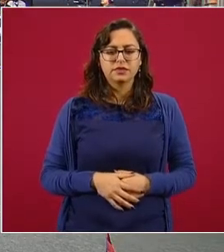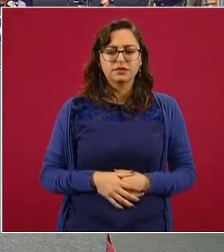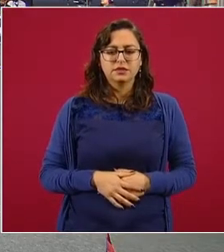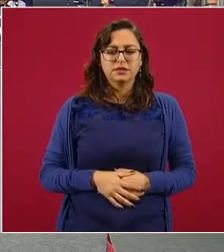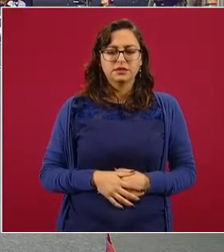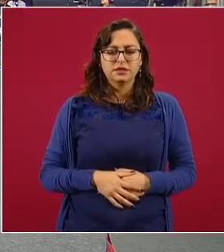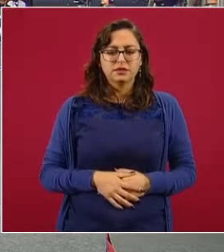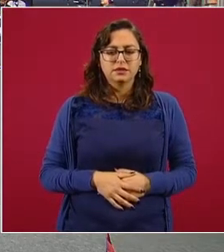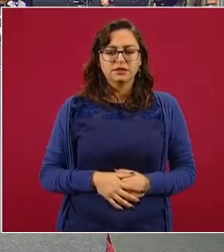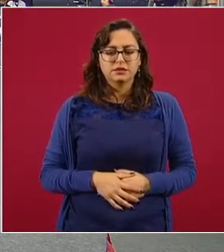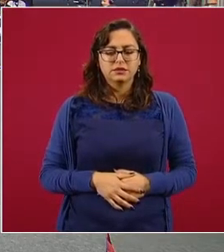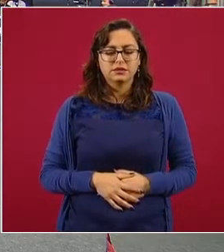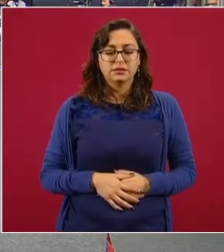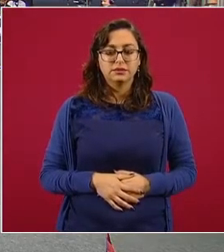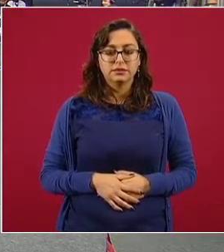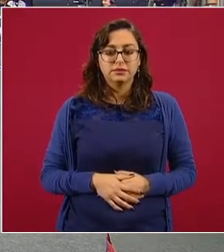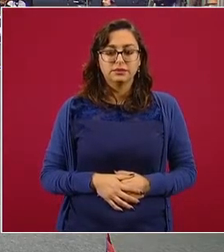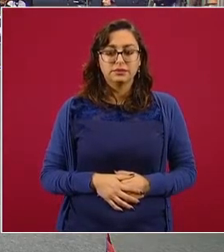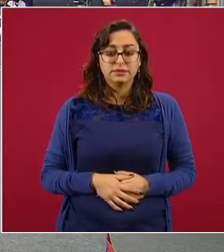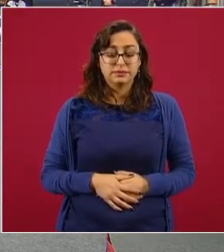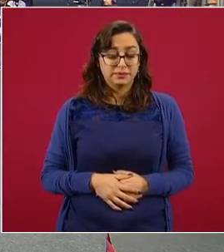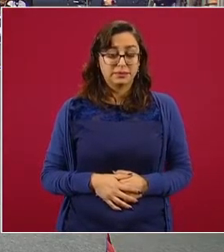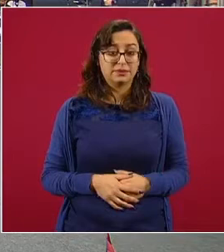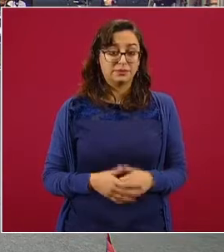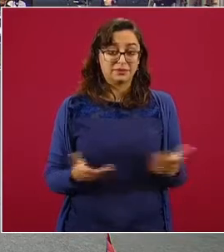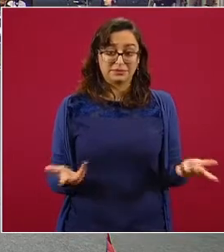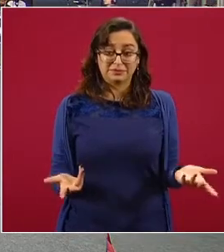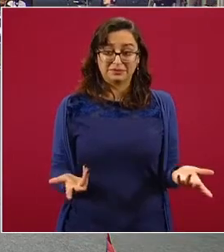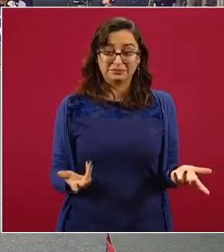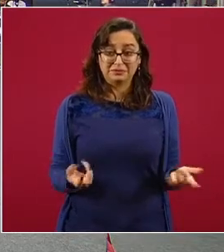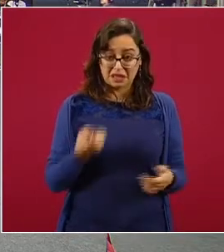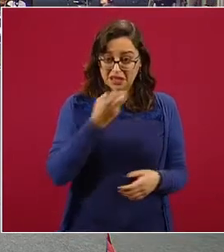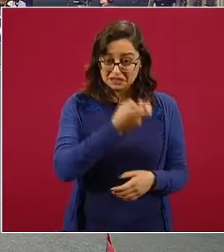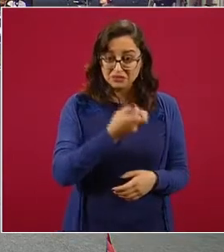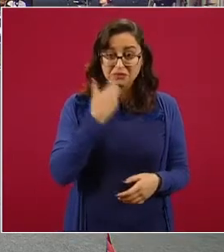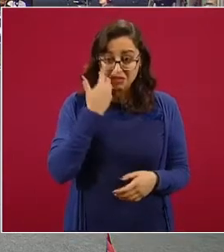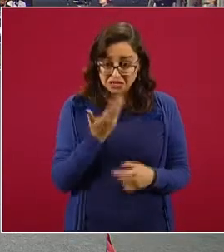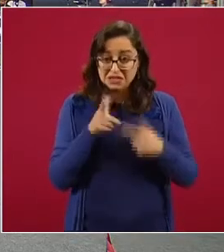Eso es lo que defienden los opositores.